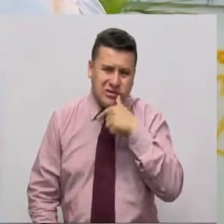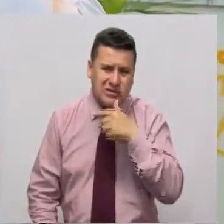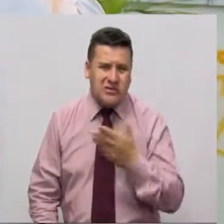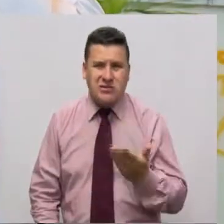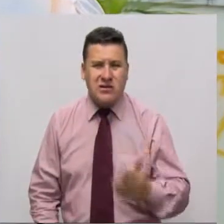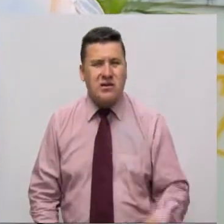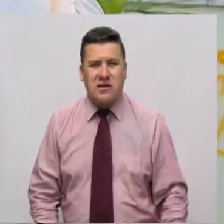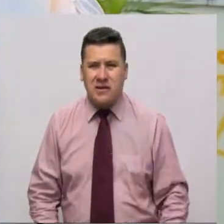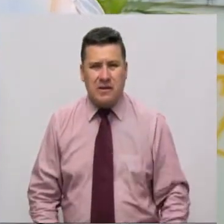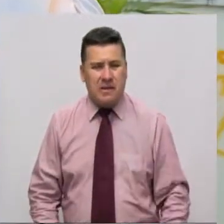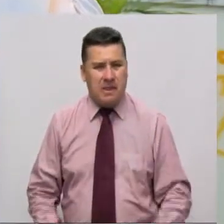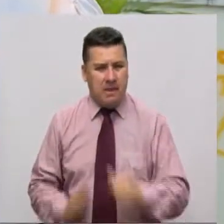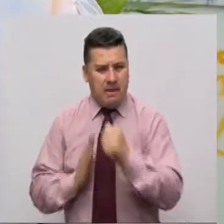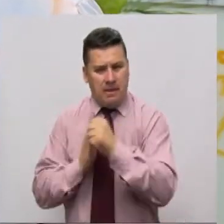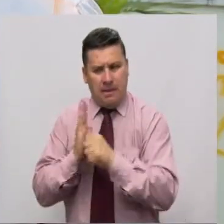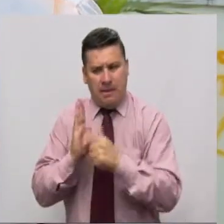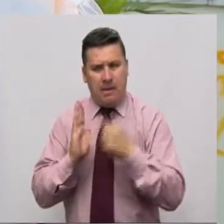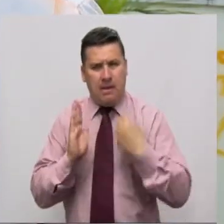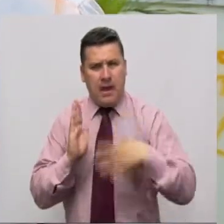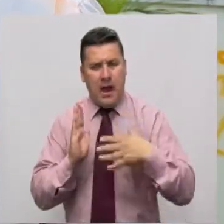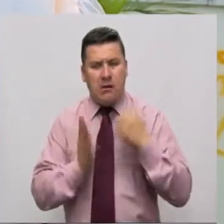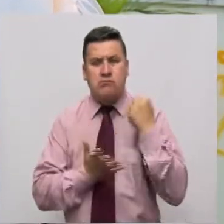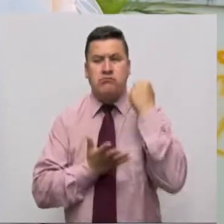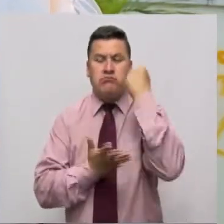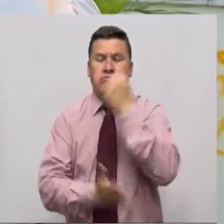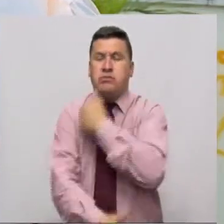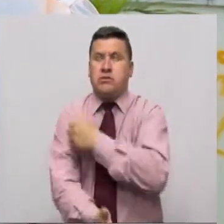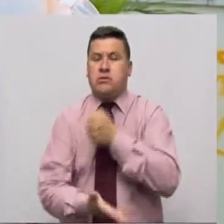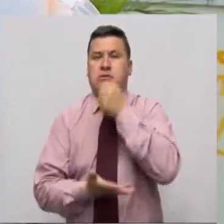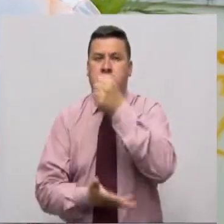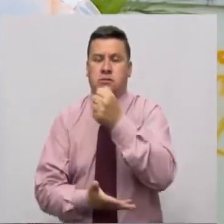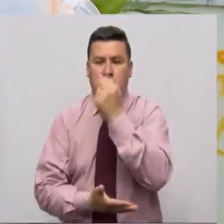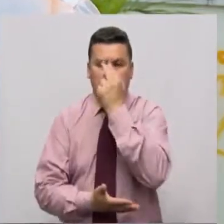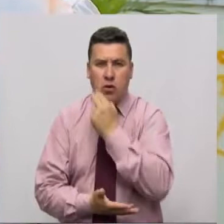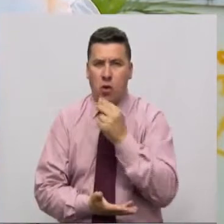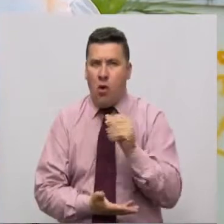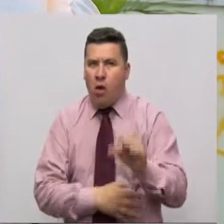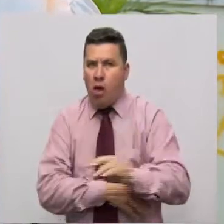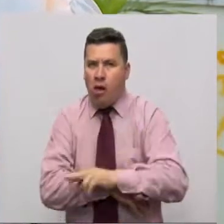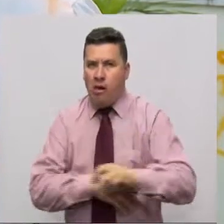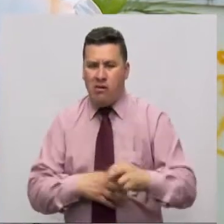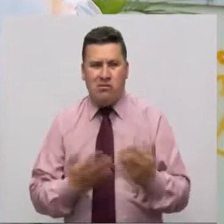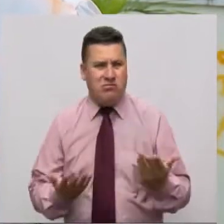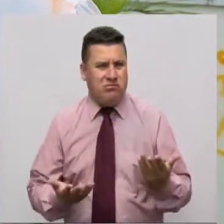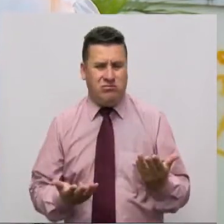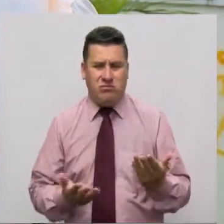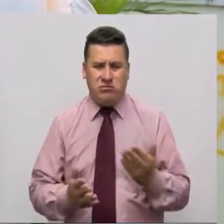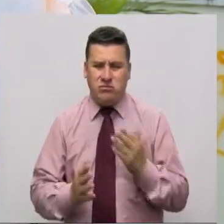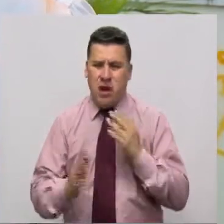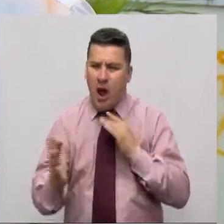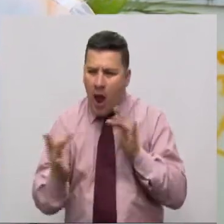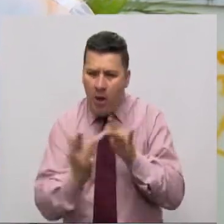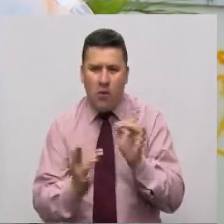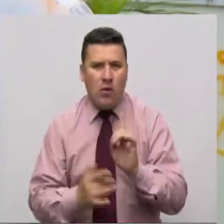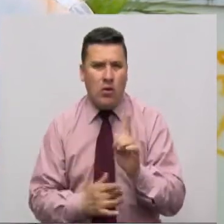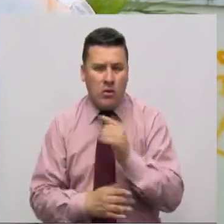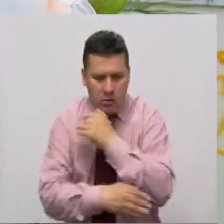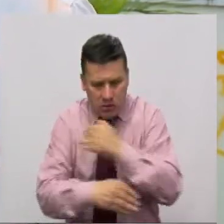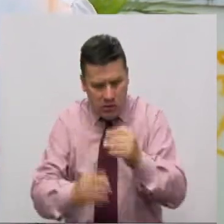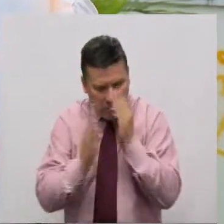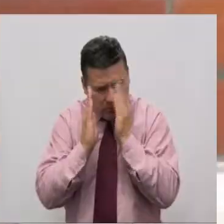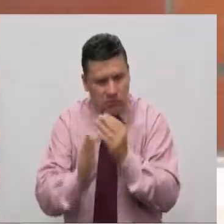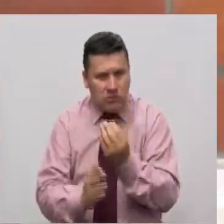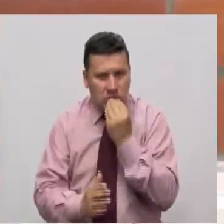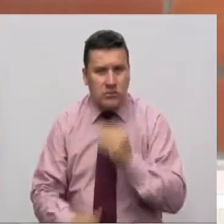esto, un programa de tanto dinero, esté comprometido como en otros tintes que no son los que se le debe llegar a